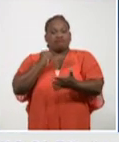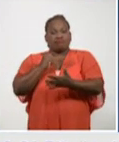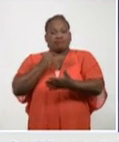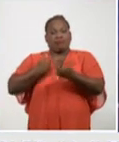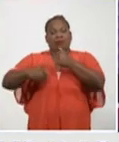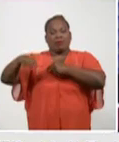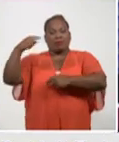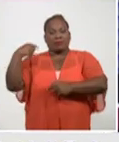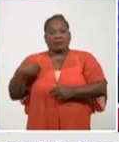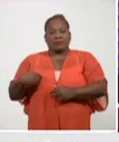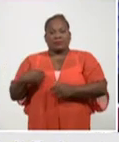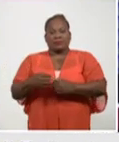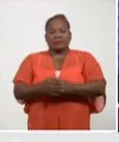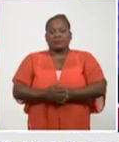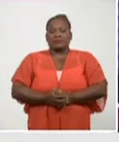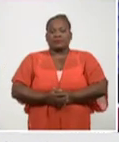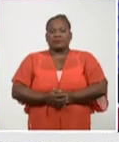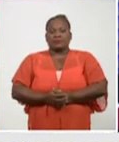ayer. El